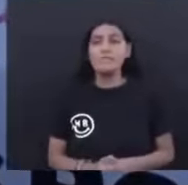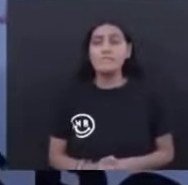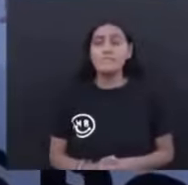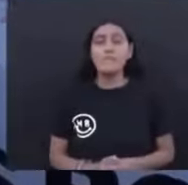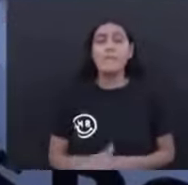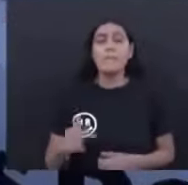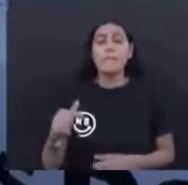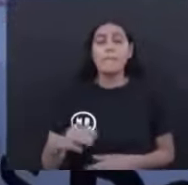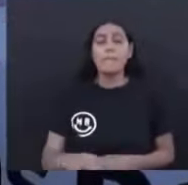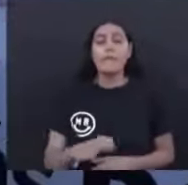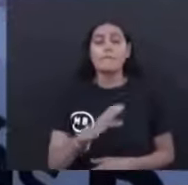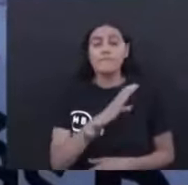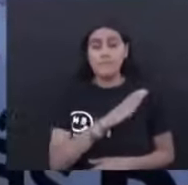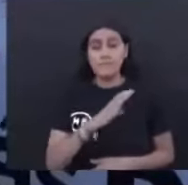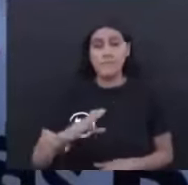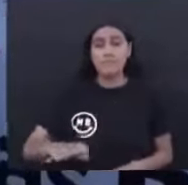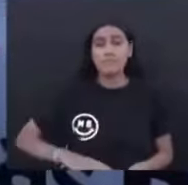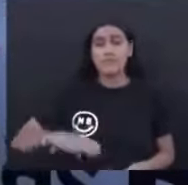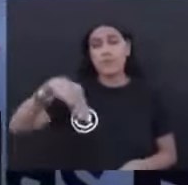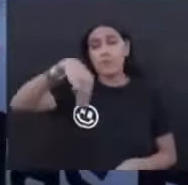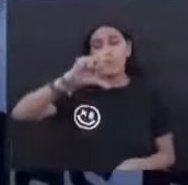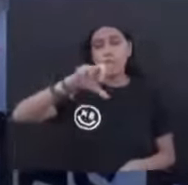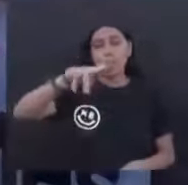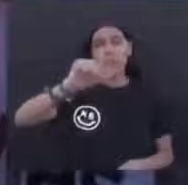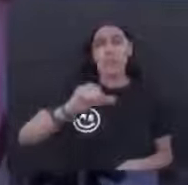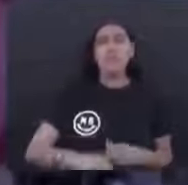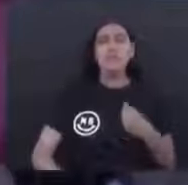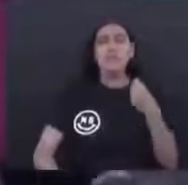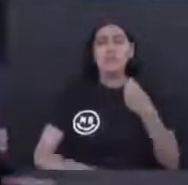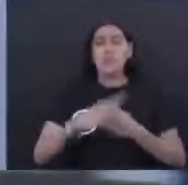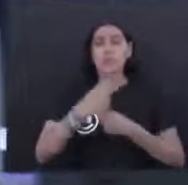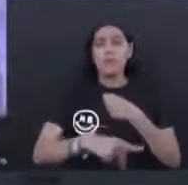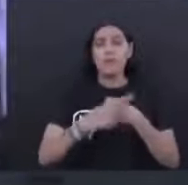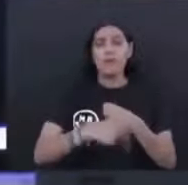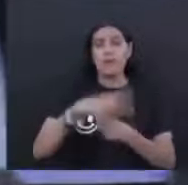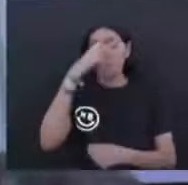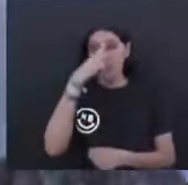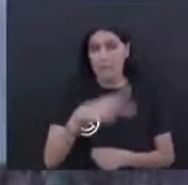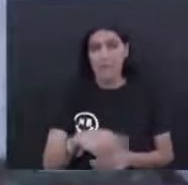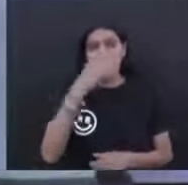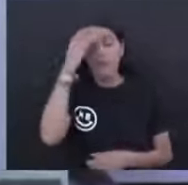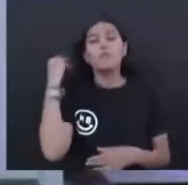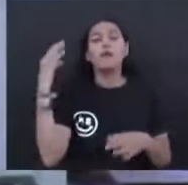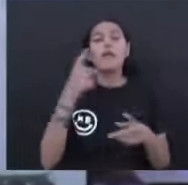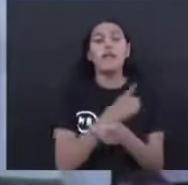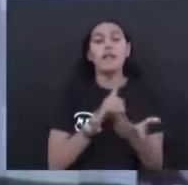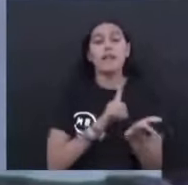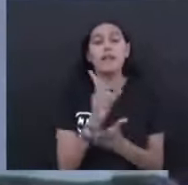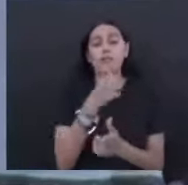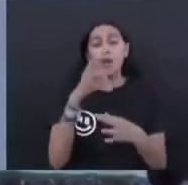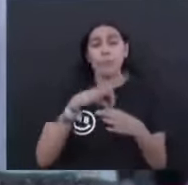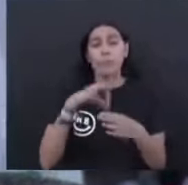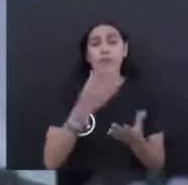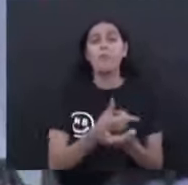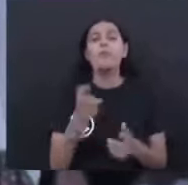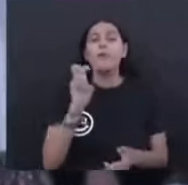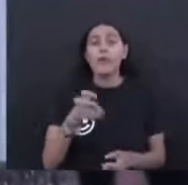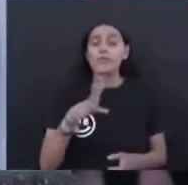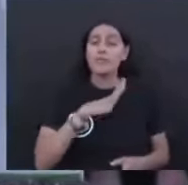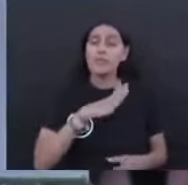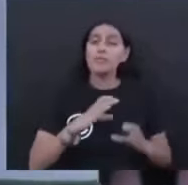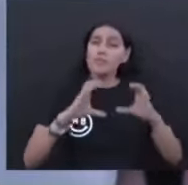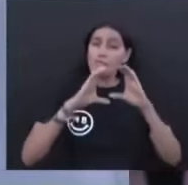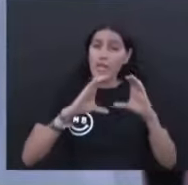Sheinbaum es un peligro para la democracia. Por eso tenemos que defender la democracia.